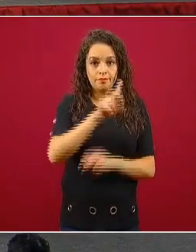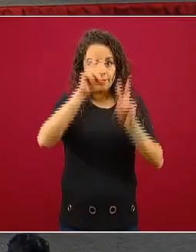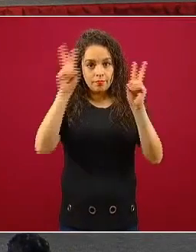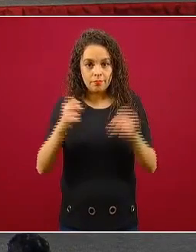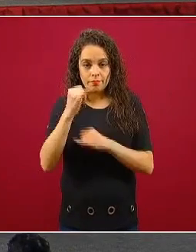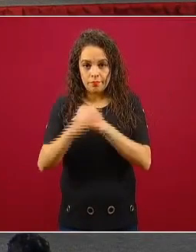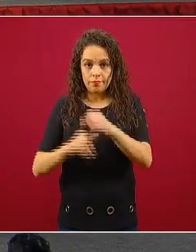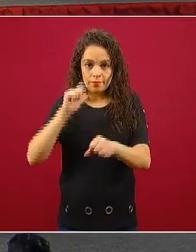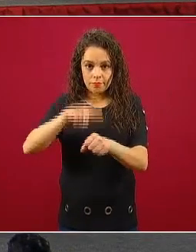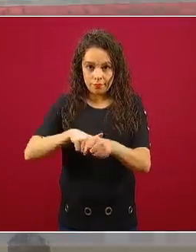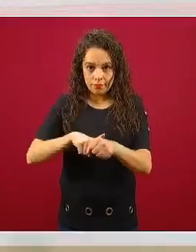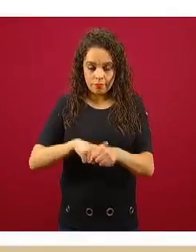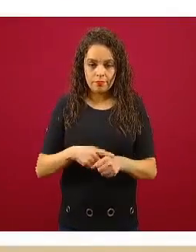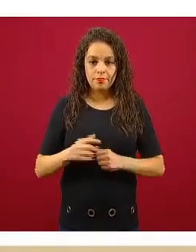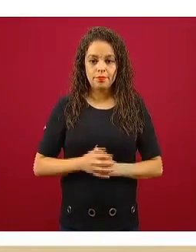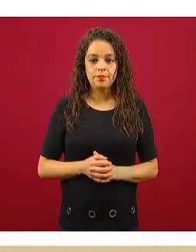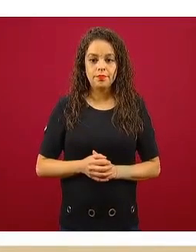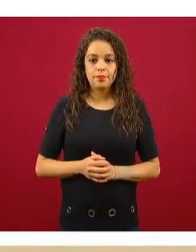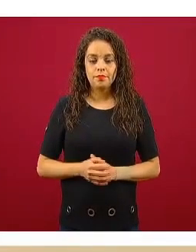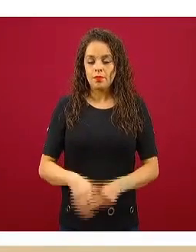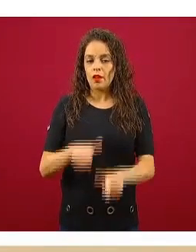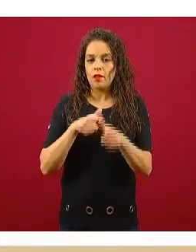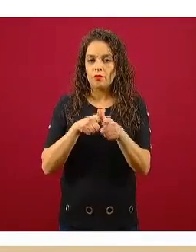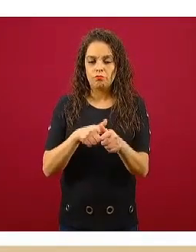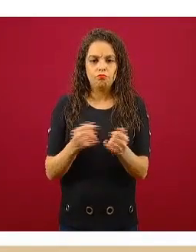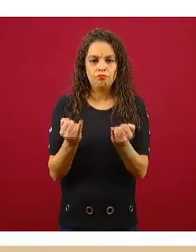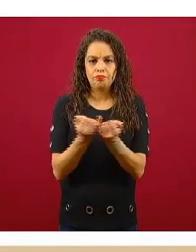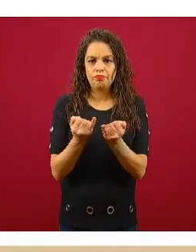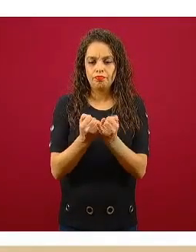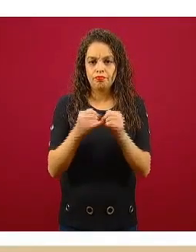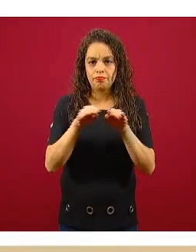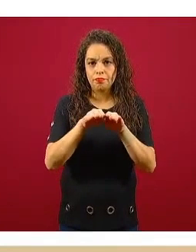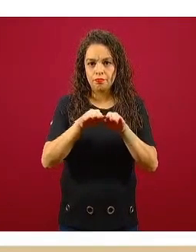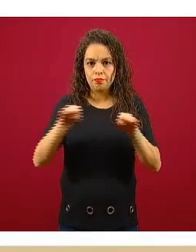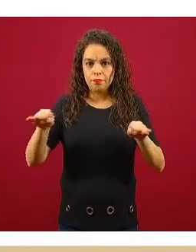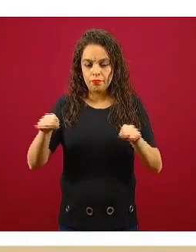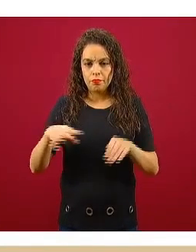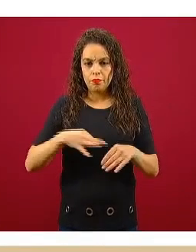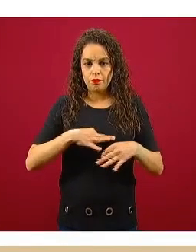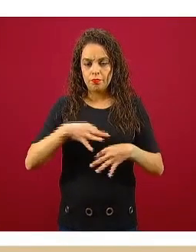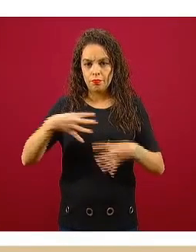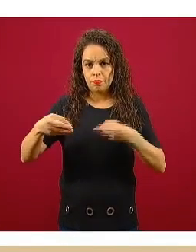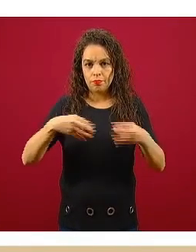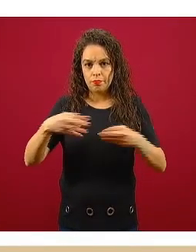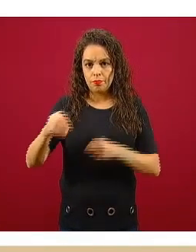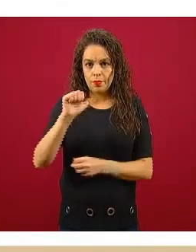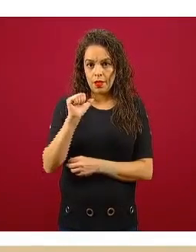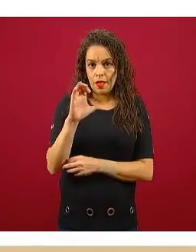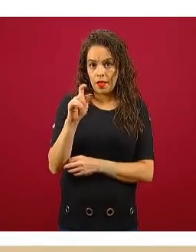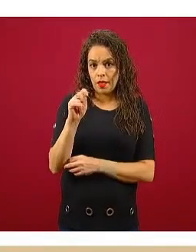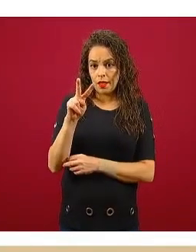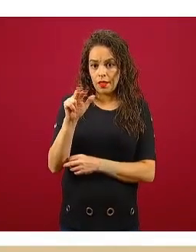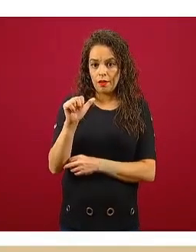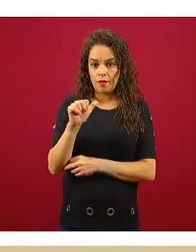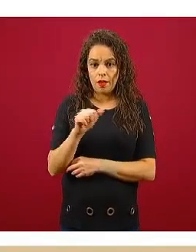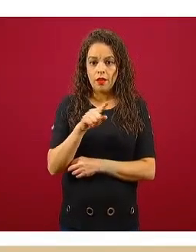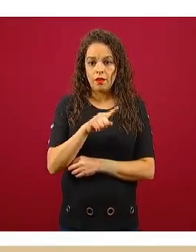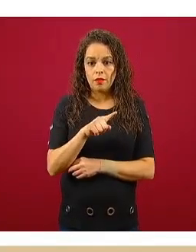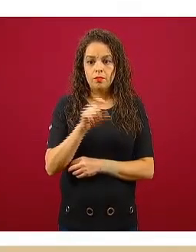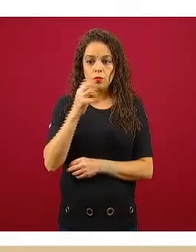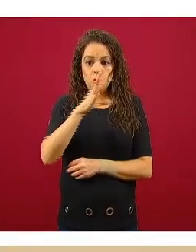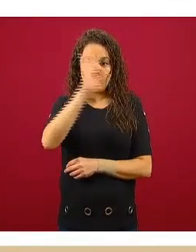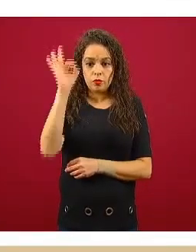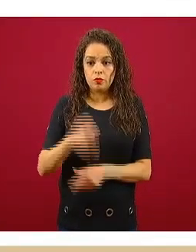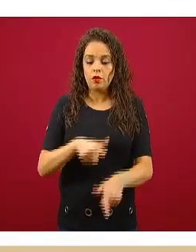siguiente diapositiva. Continúa en la misma proporción la pandemia activa, 24% de todos los casos confirmados hasta